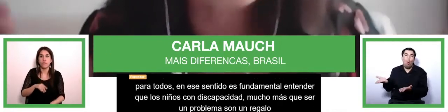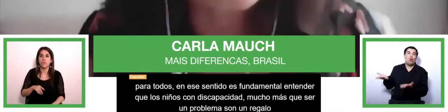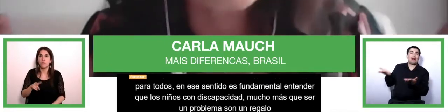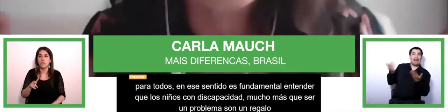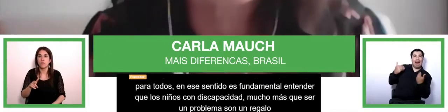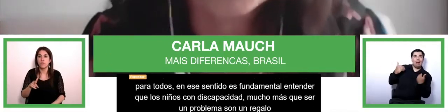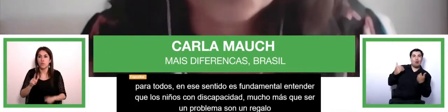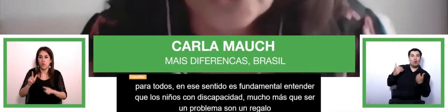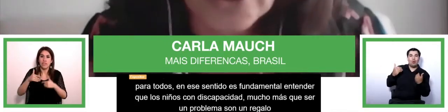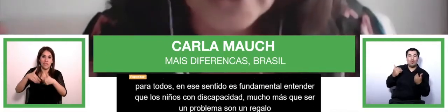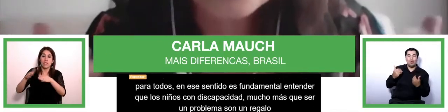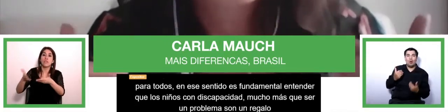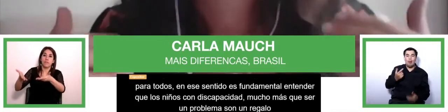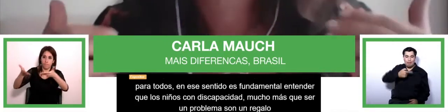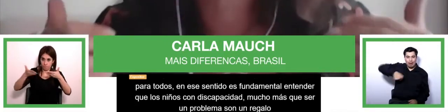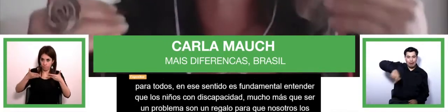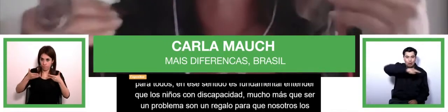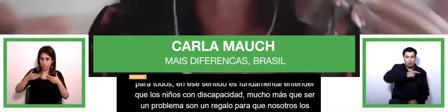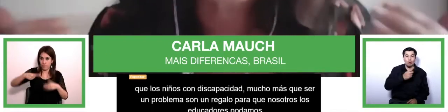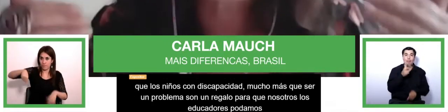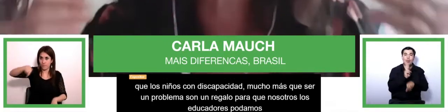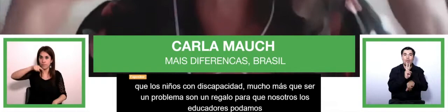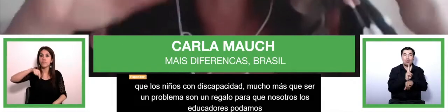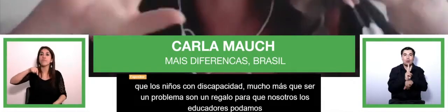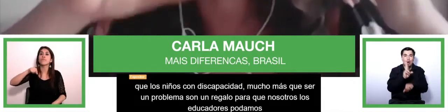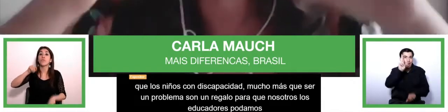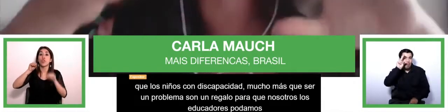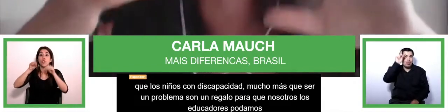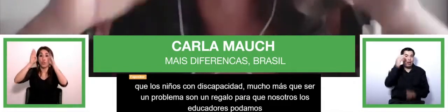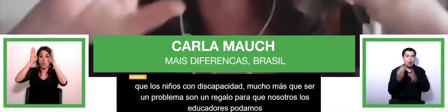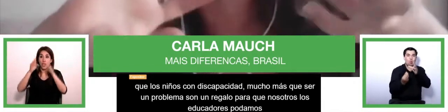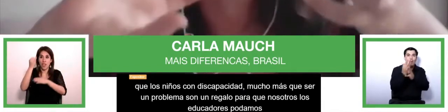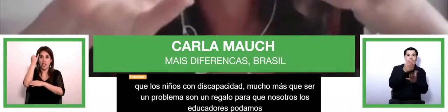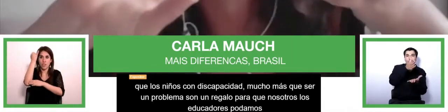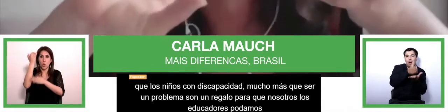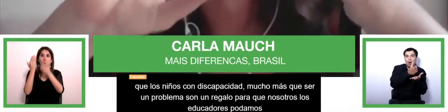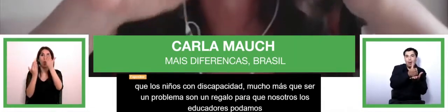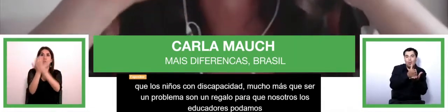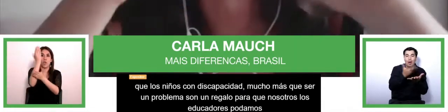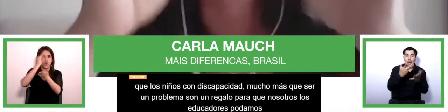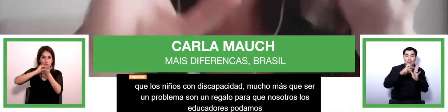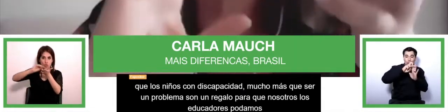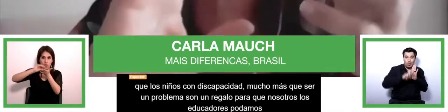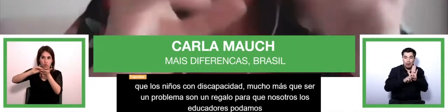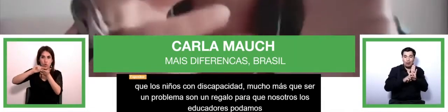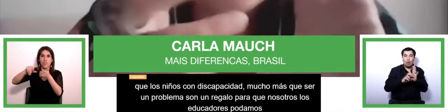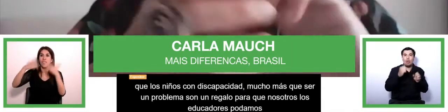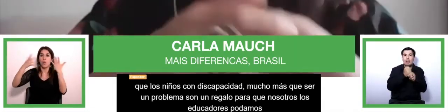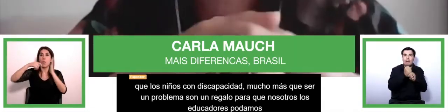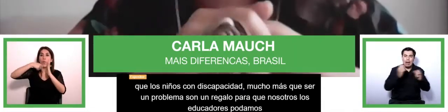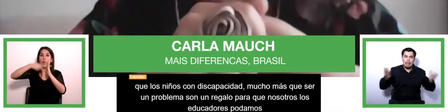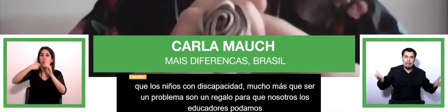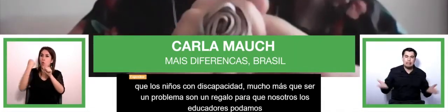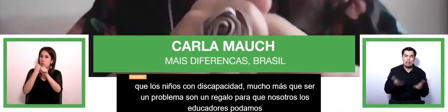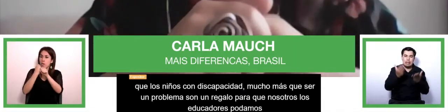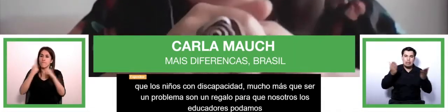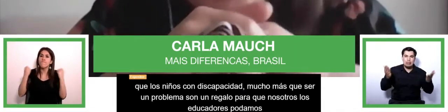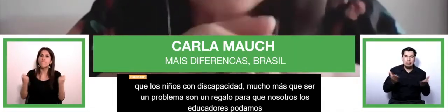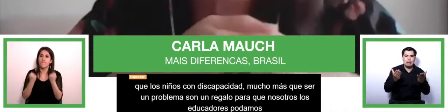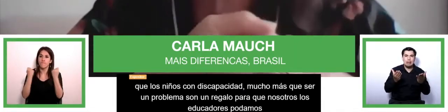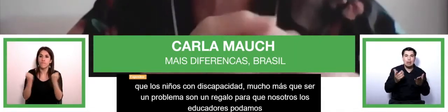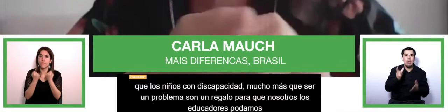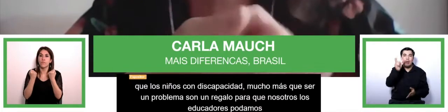podamos inventar esta otra escuela. En este sentido, el proyecto trabaja incentivando la autoría de